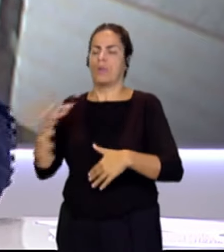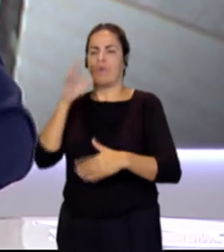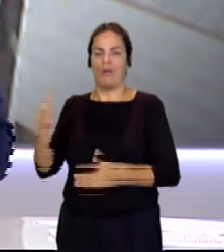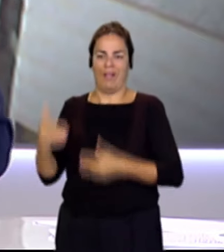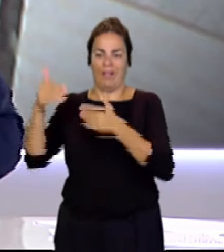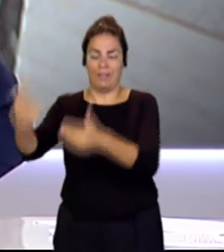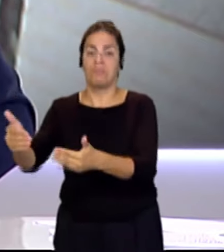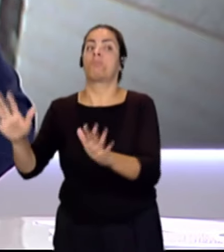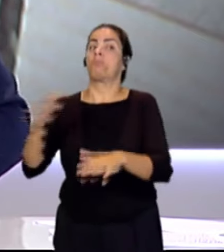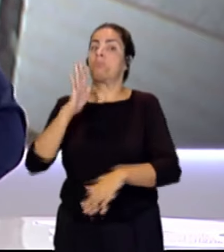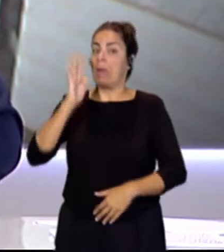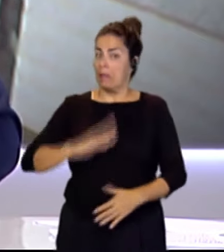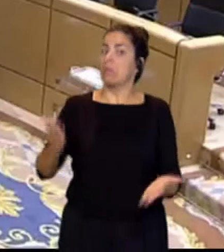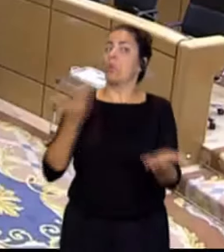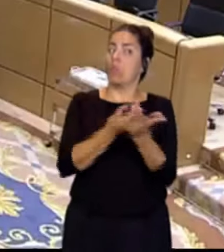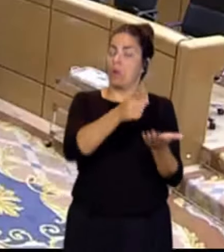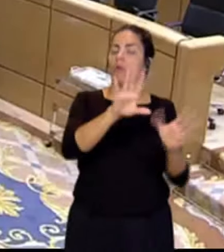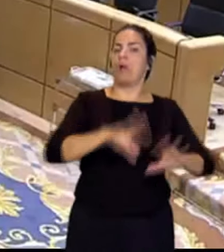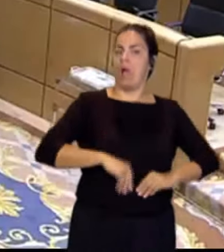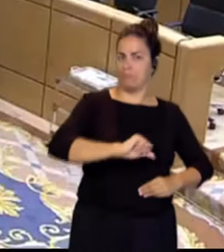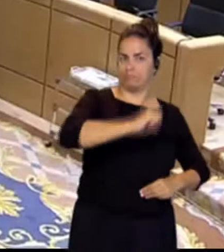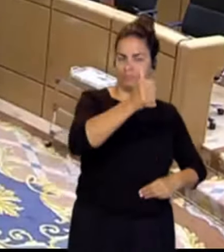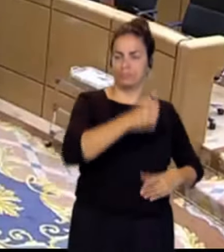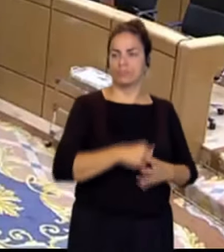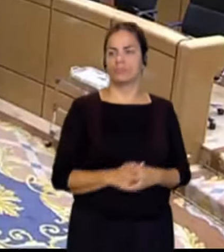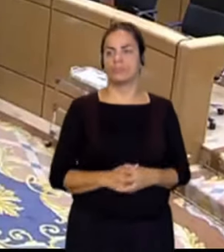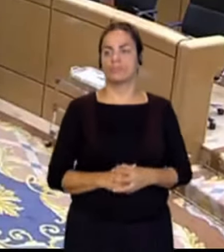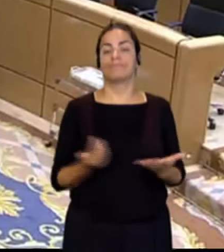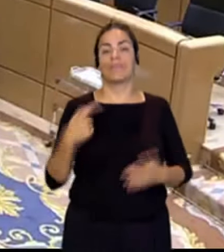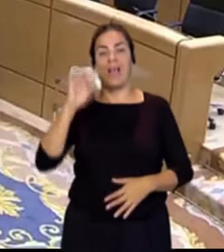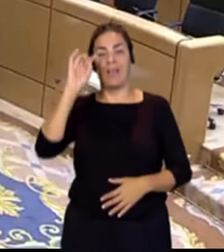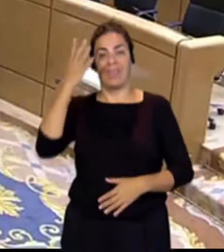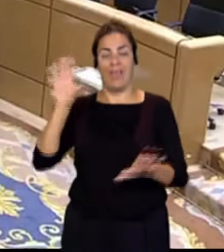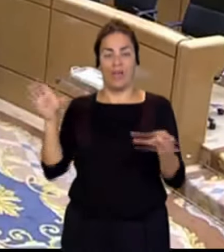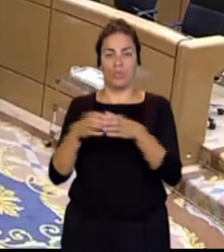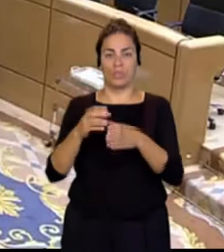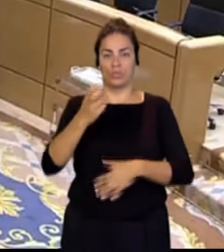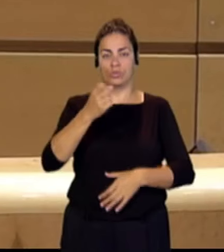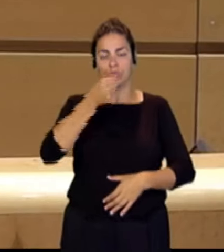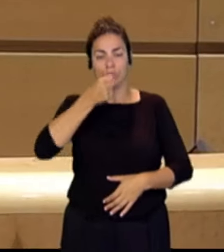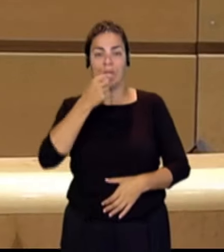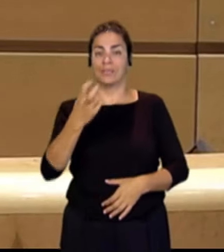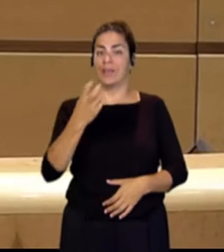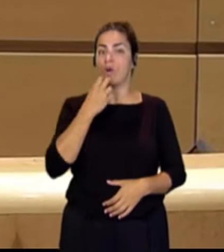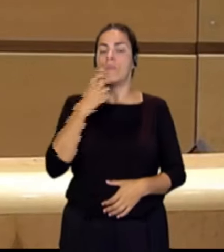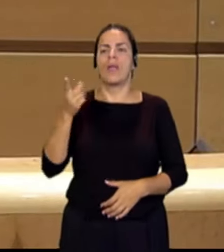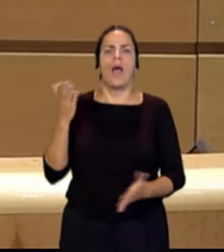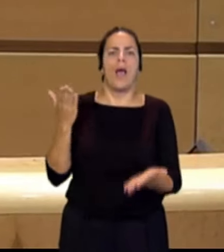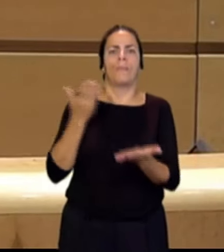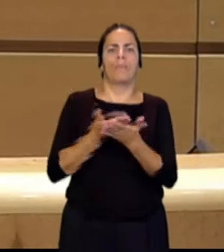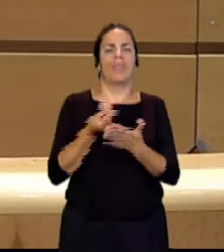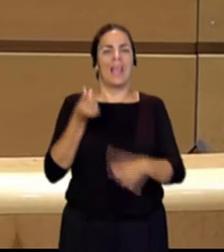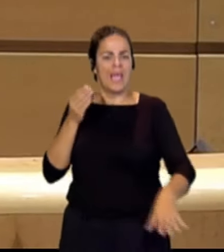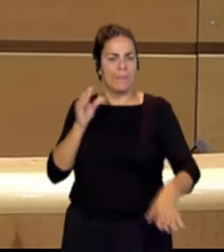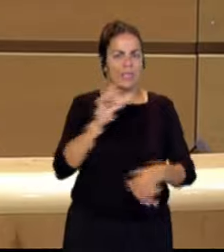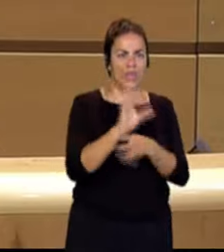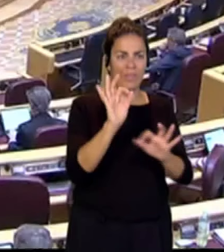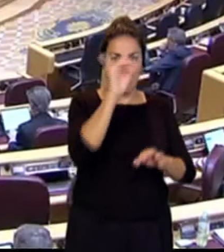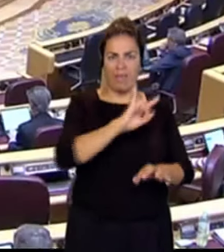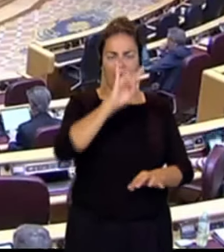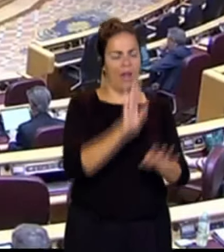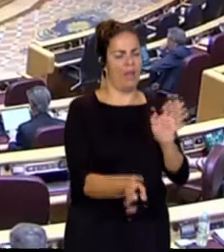salga adelante la iniciativa de la agrupación socialista gomera Busca que se mantenga la inversión prevista en Canarias a